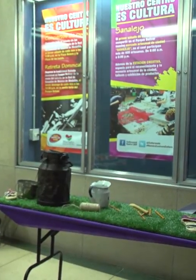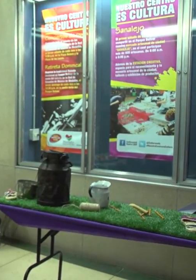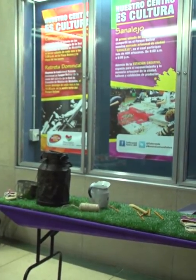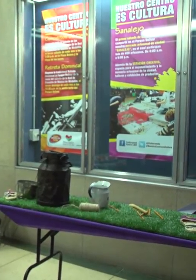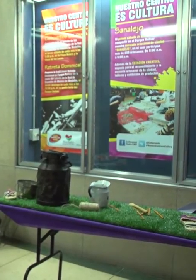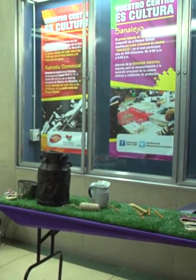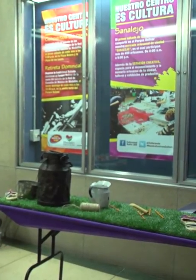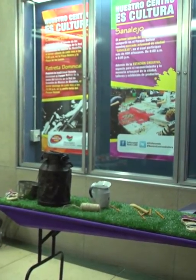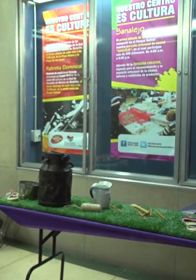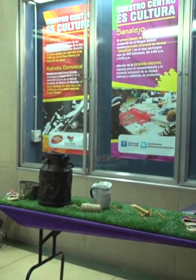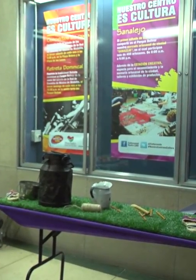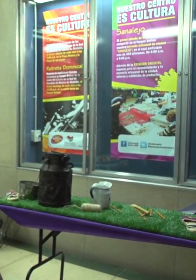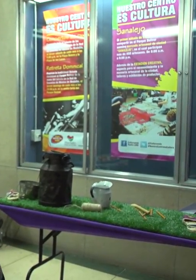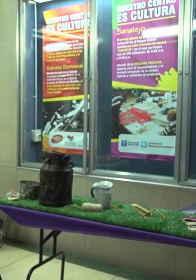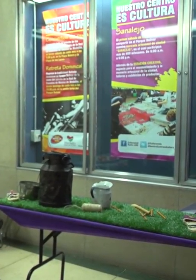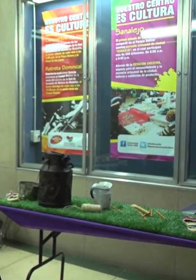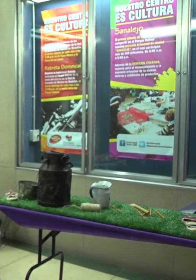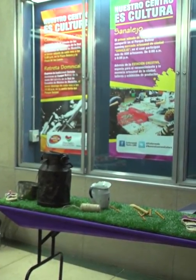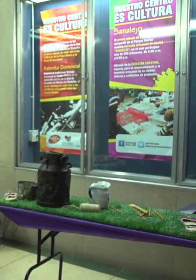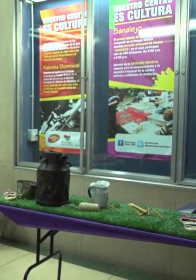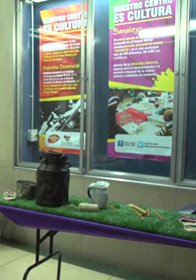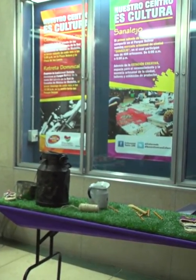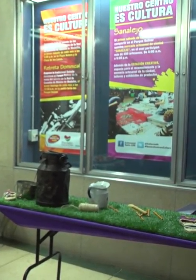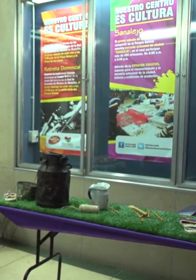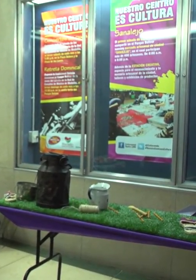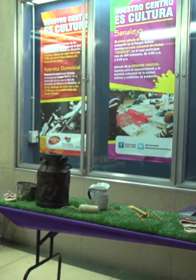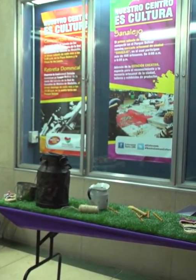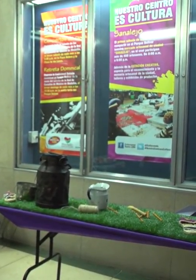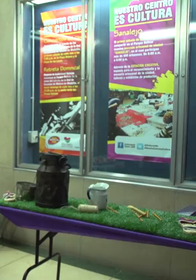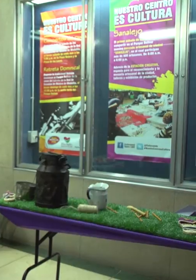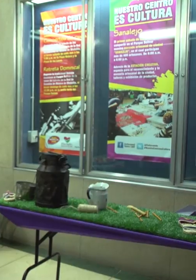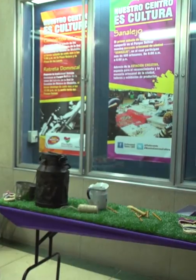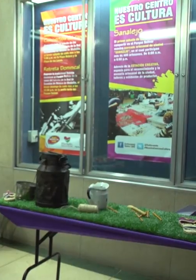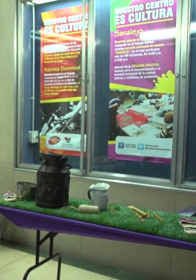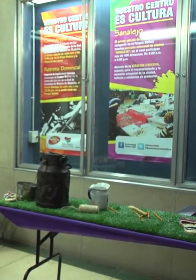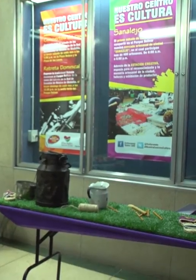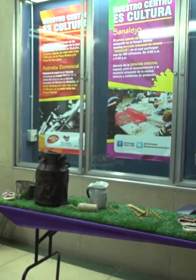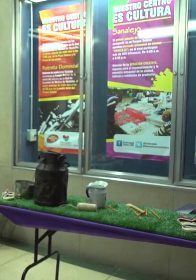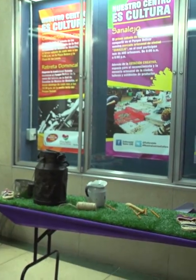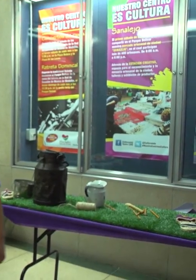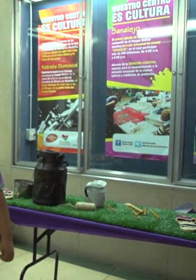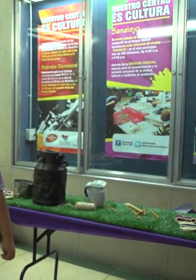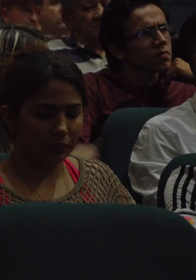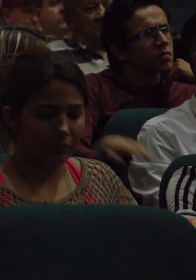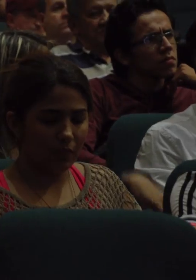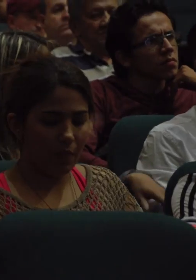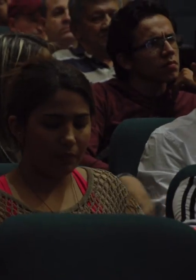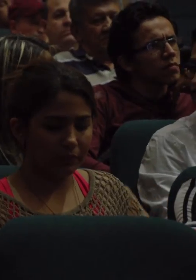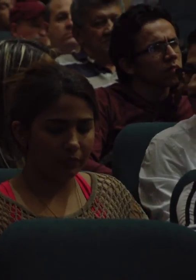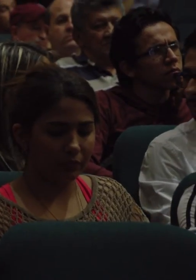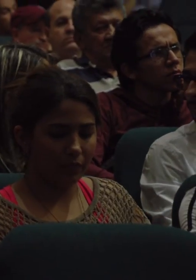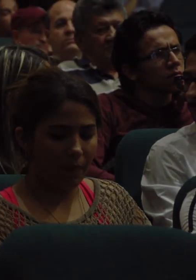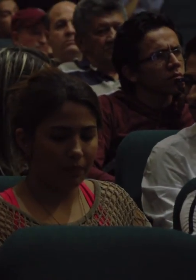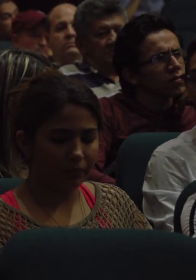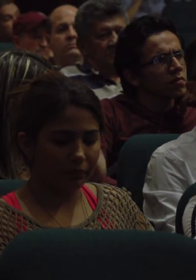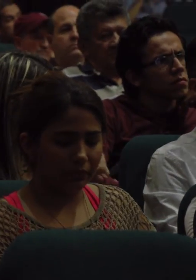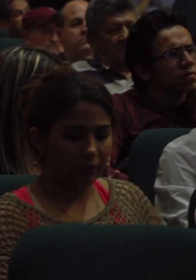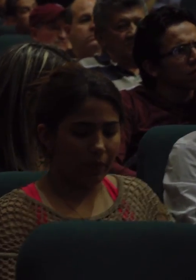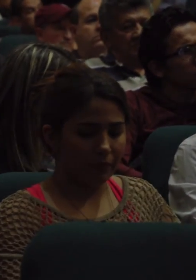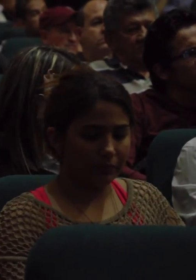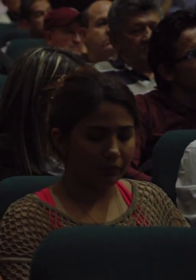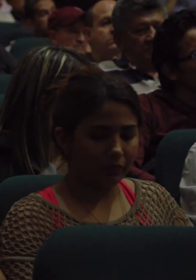la intervención cuando desde el guión y desde la realización se está pensando en llegar a este tipo de públicos. Es un tipo de público que